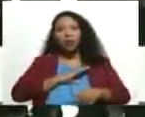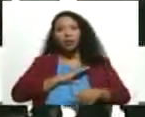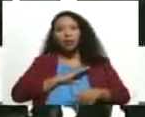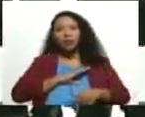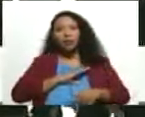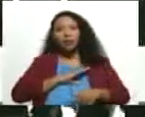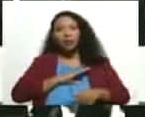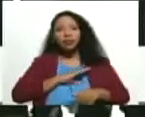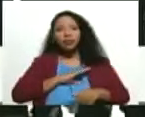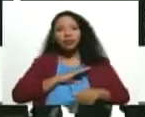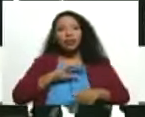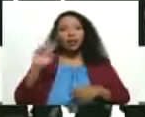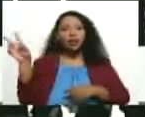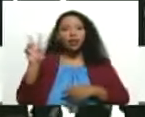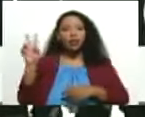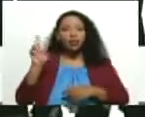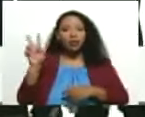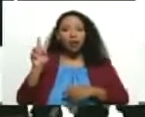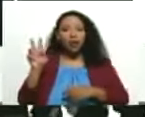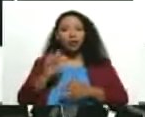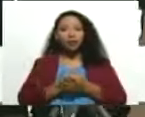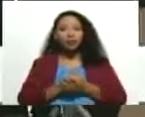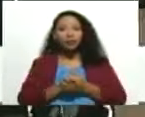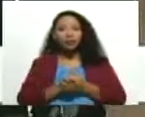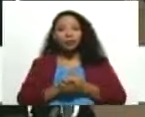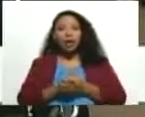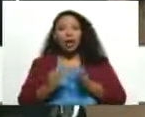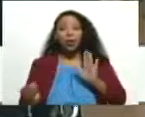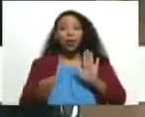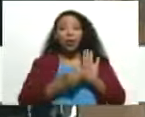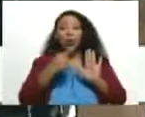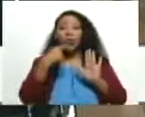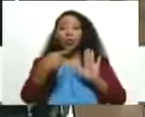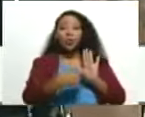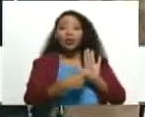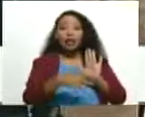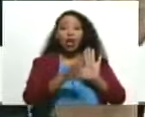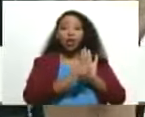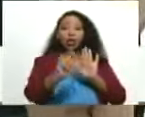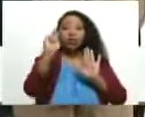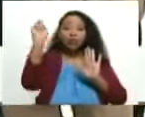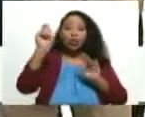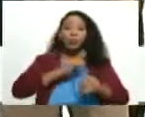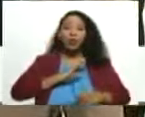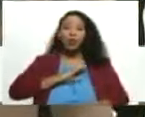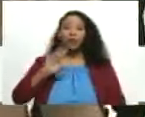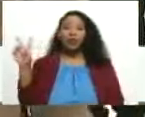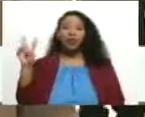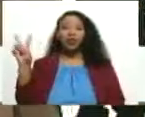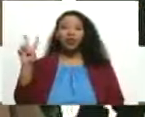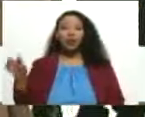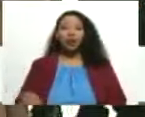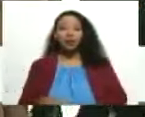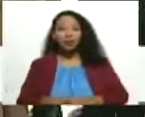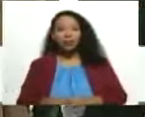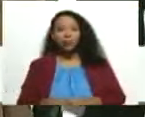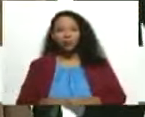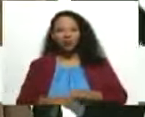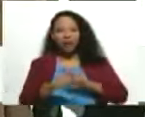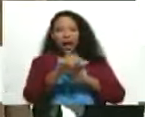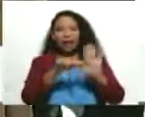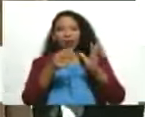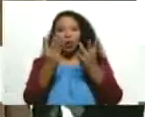ineludible. Territorio venezolano, así como lo establece la Constitución de la República Bolivariana de Venezuela en su artículo